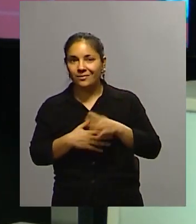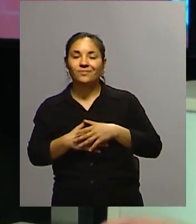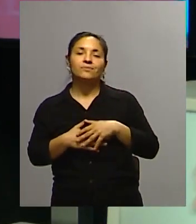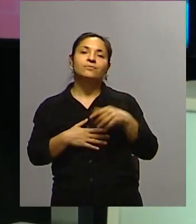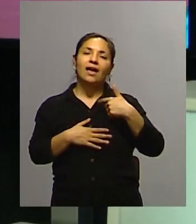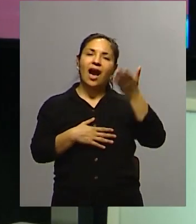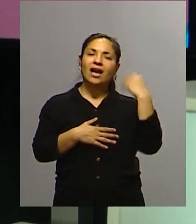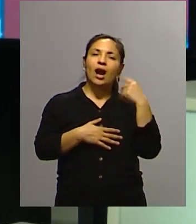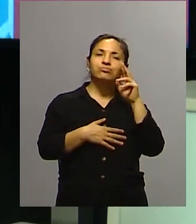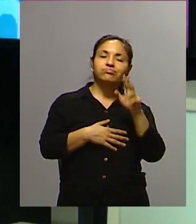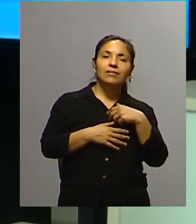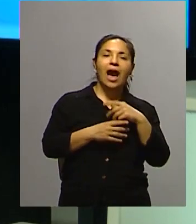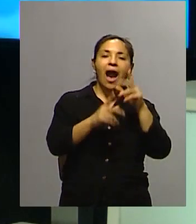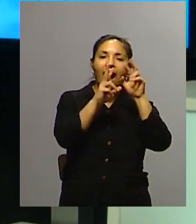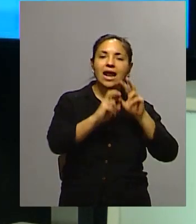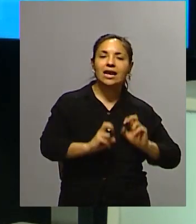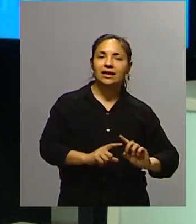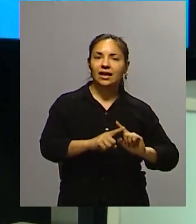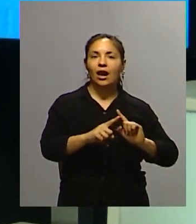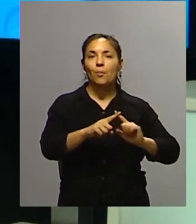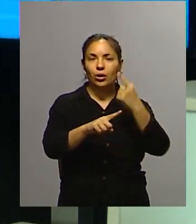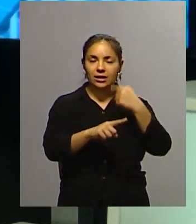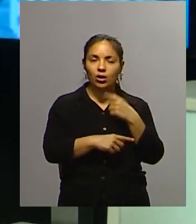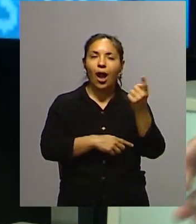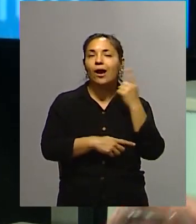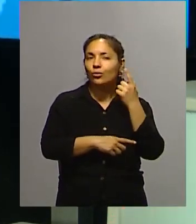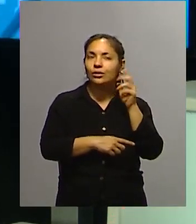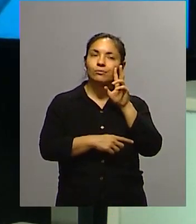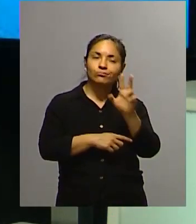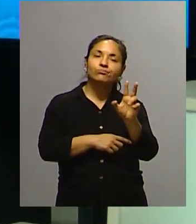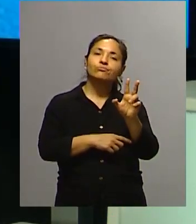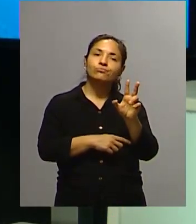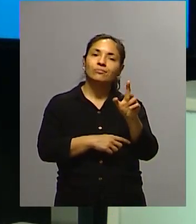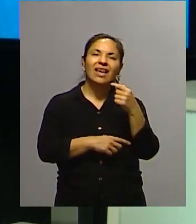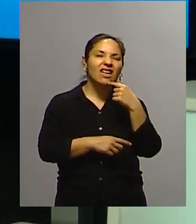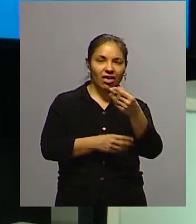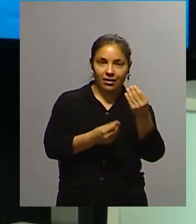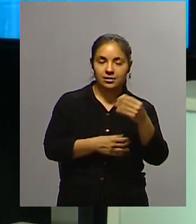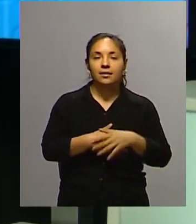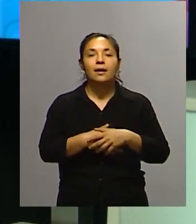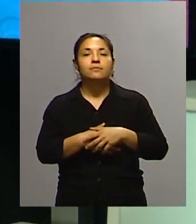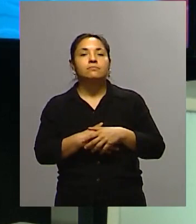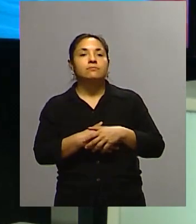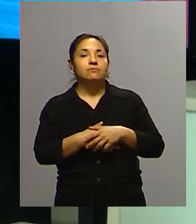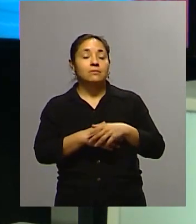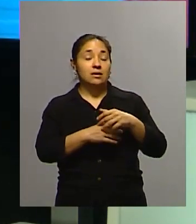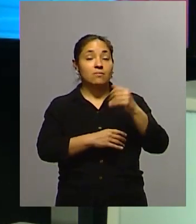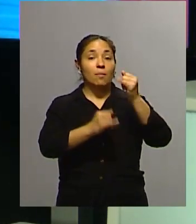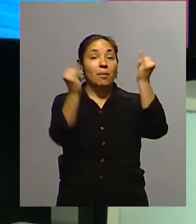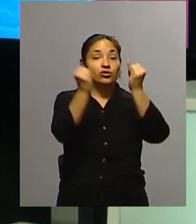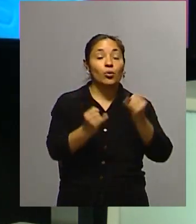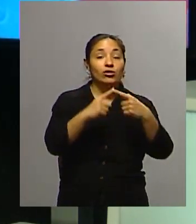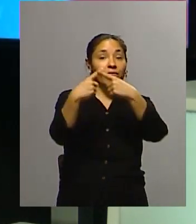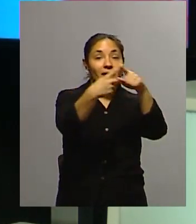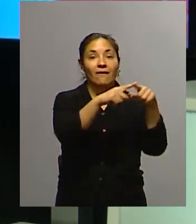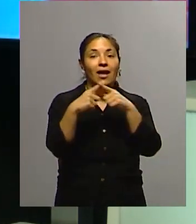decía que a partir de la discusión del presupuesto se notaba mucho el divorcio de la clase